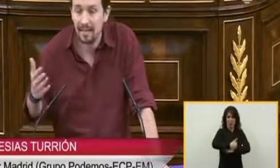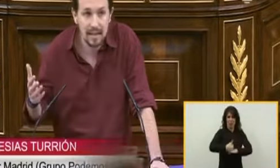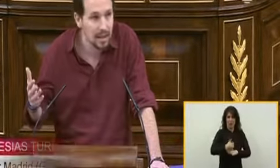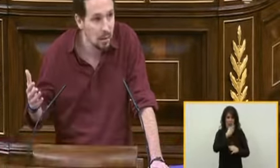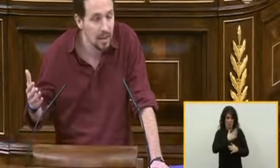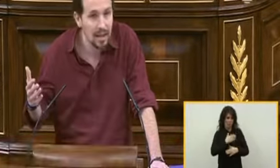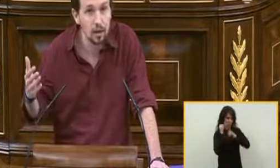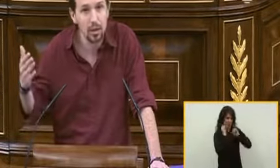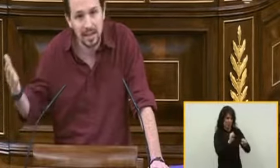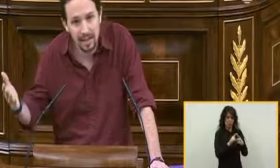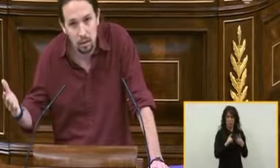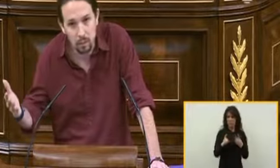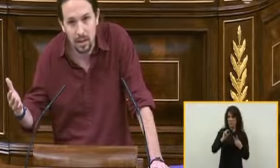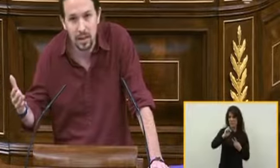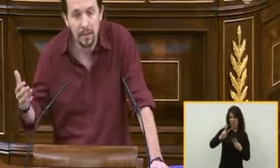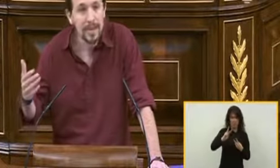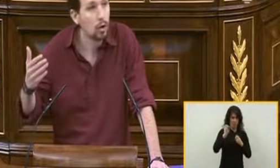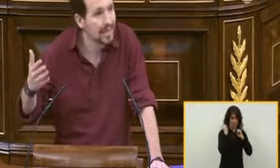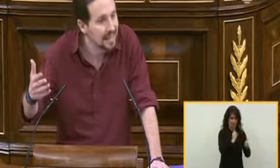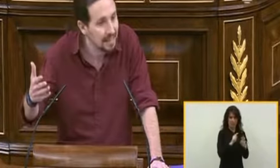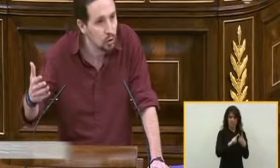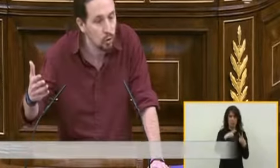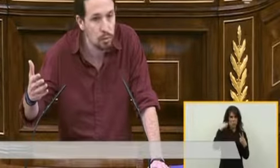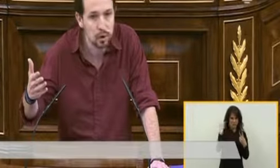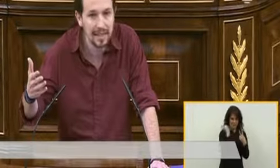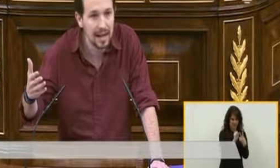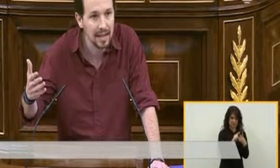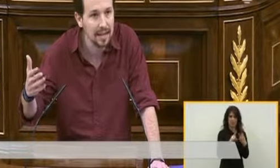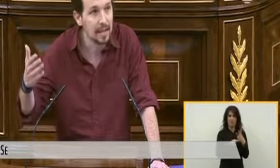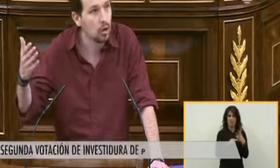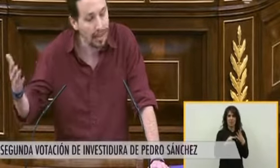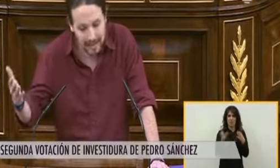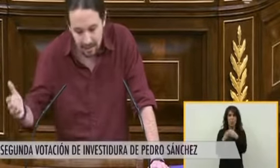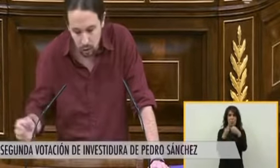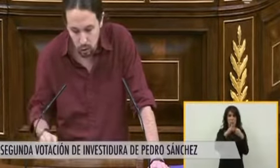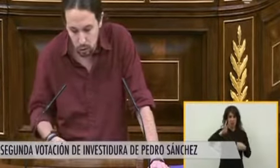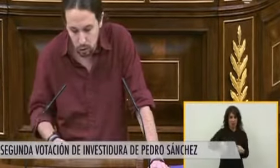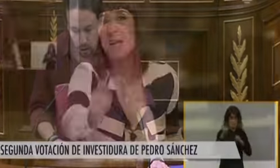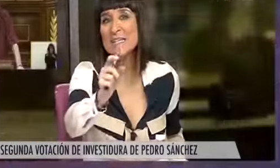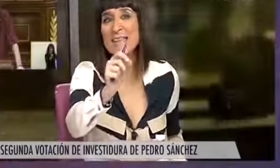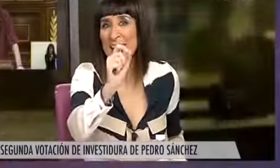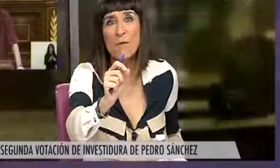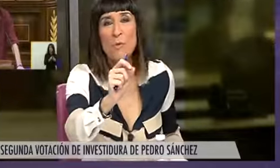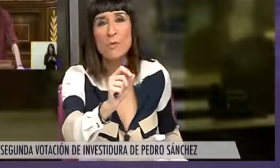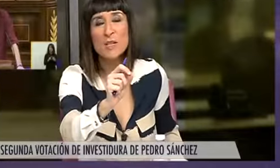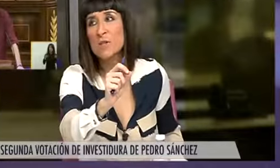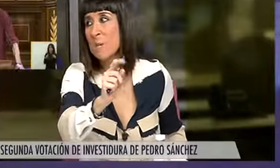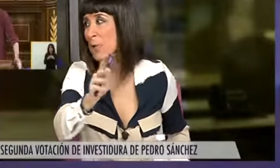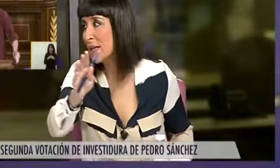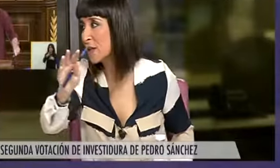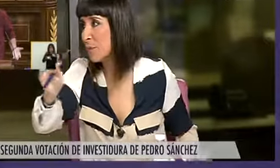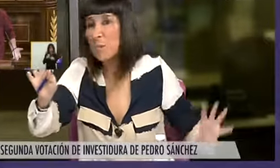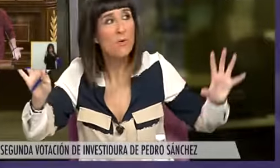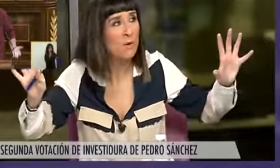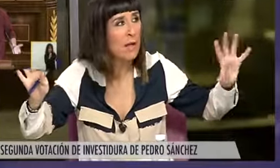lo rechaza Izquierda Unida, lo rechaza Compromís, lo rechazan los grupos catalanes, lo rechazan los grupos vascos. Vamos a escuchar a